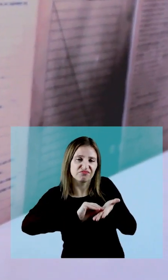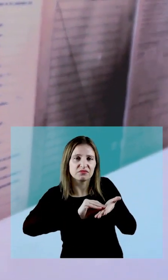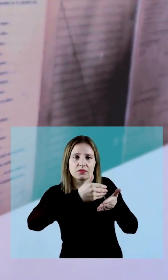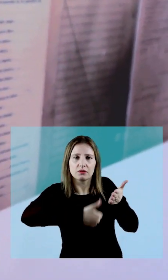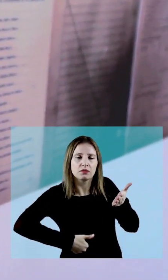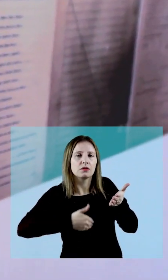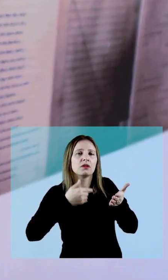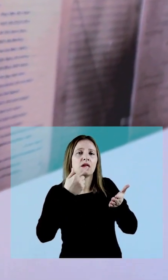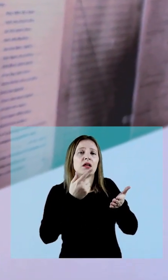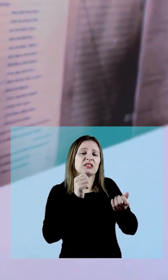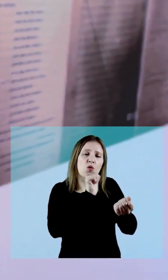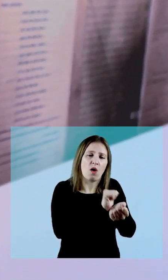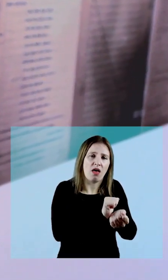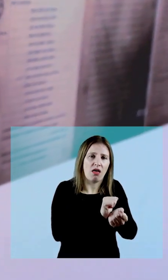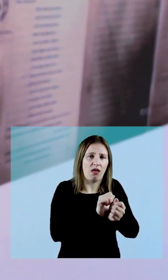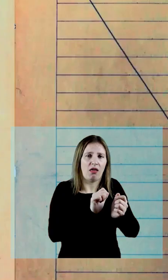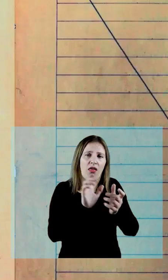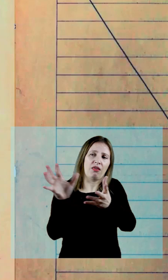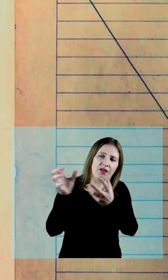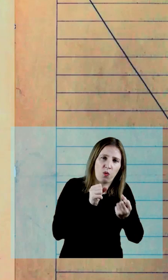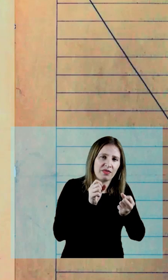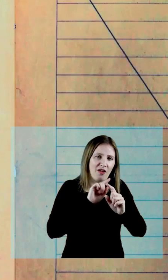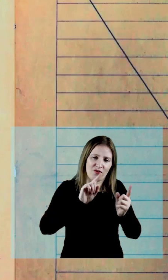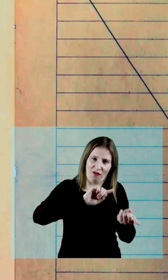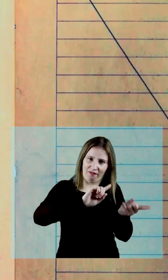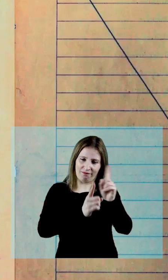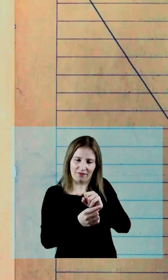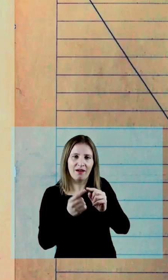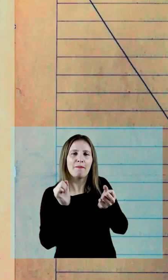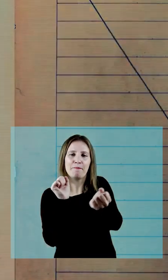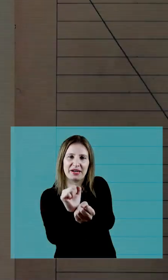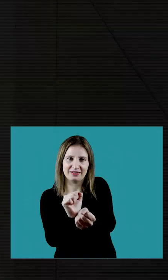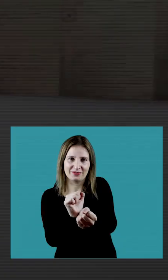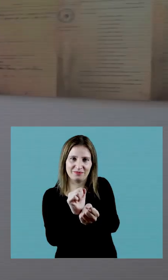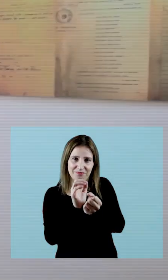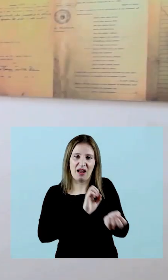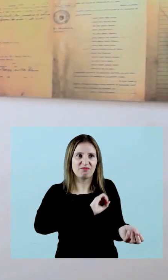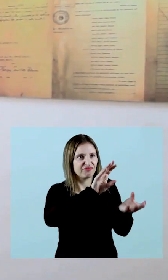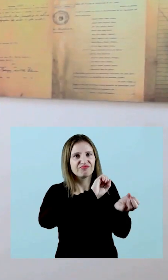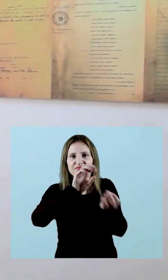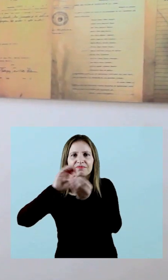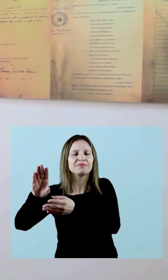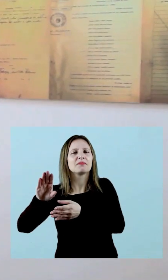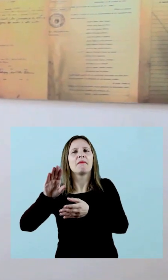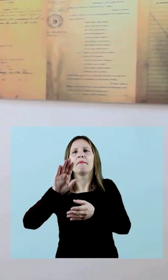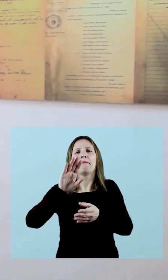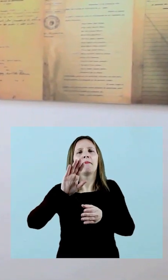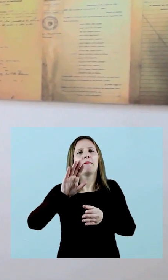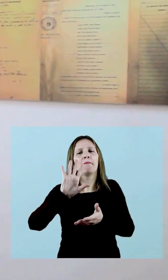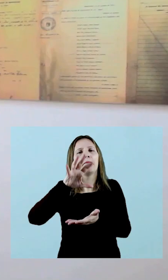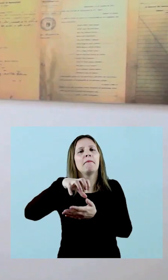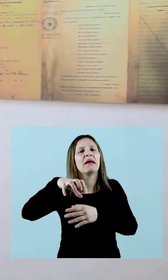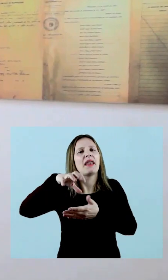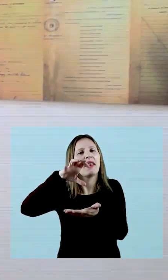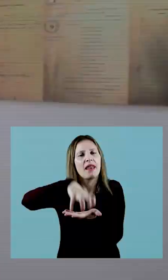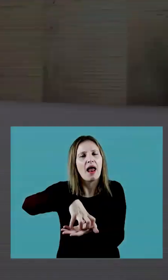ser secuestrados y pasan a ser presos que van a ser enviados a los penales. Penal de Libertad, los hombres, y al penal de Punta